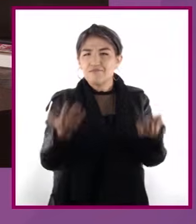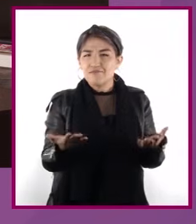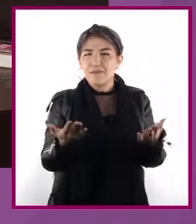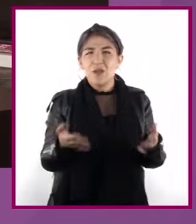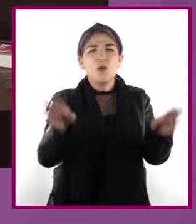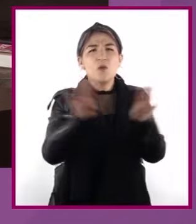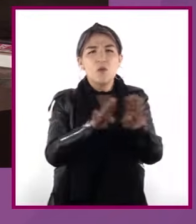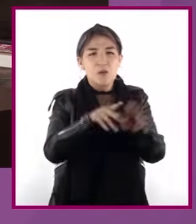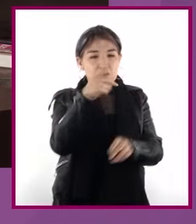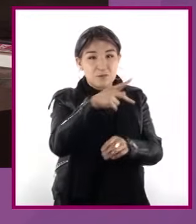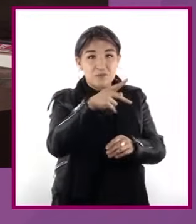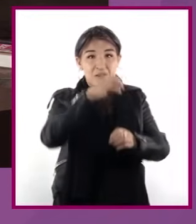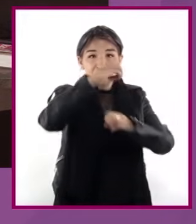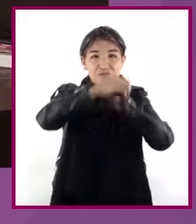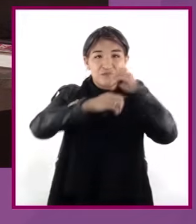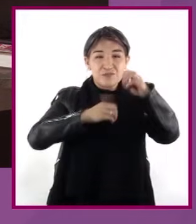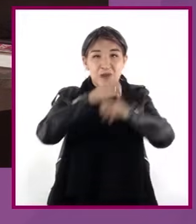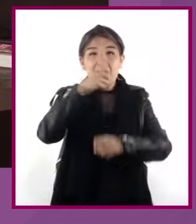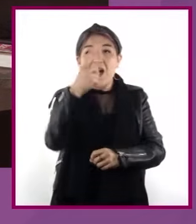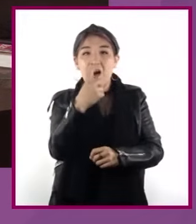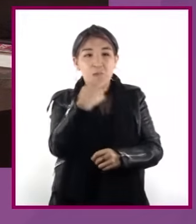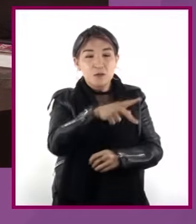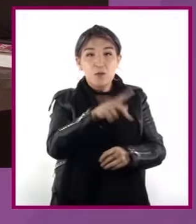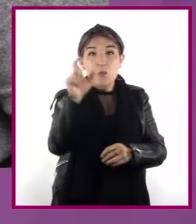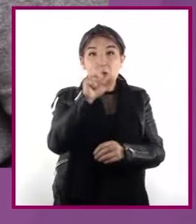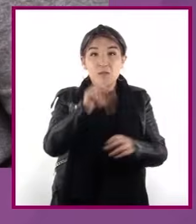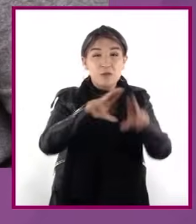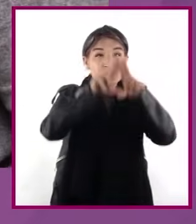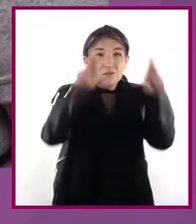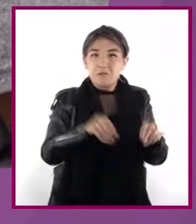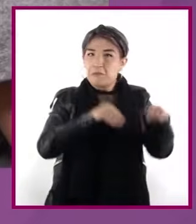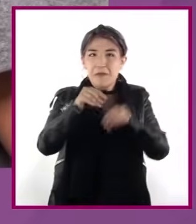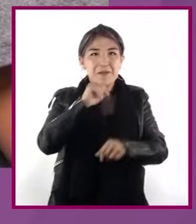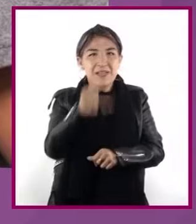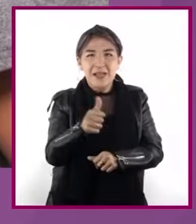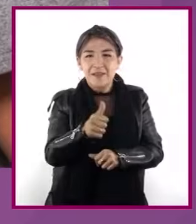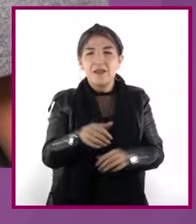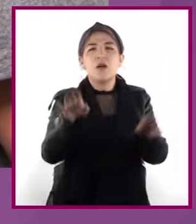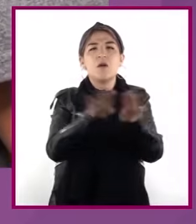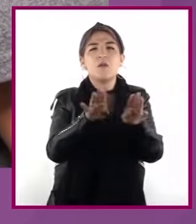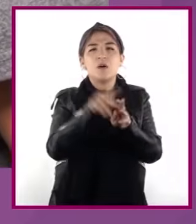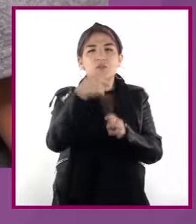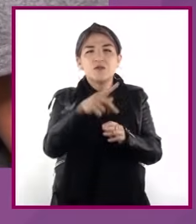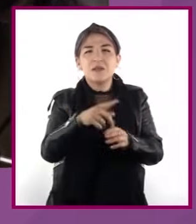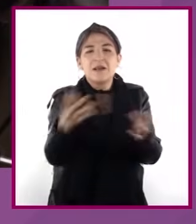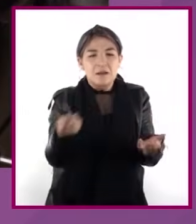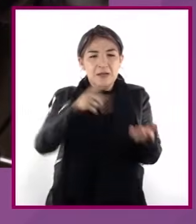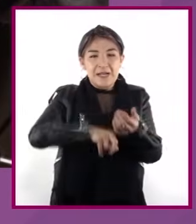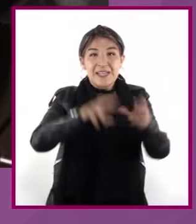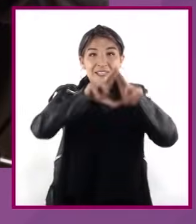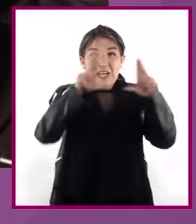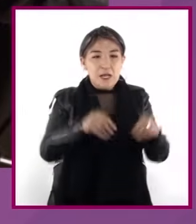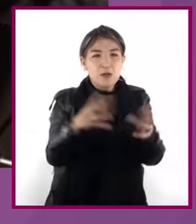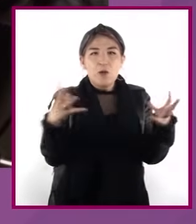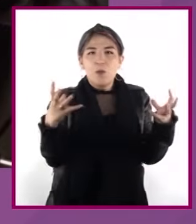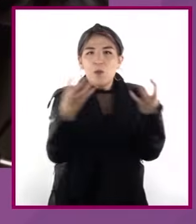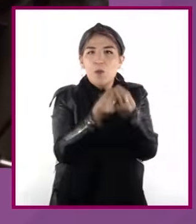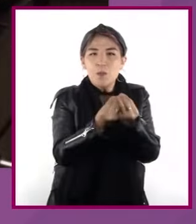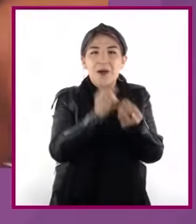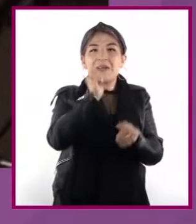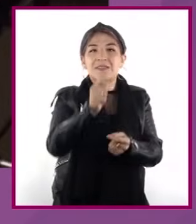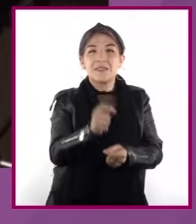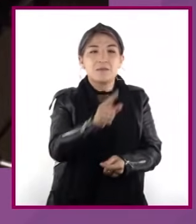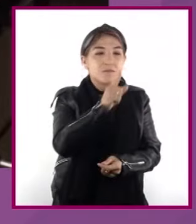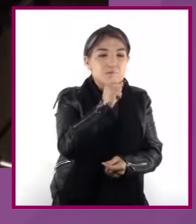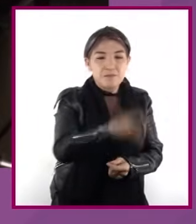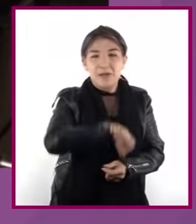Entonces, ¿las partículas del agua dejan de moverse al congelarse? La solidificación es el paso de una sustancia del estado